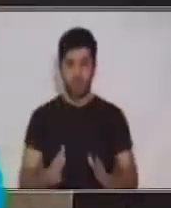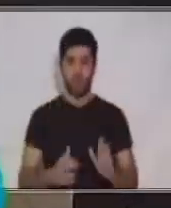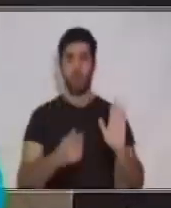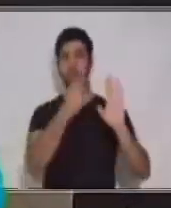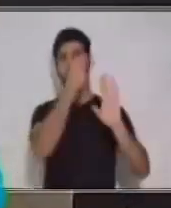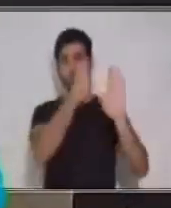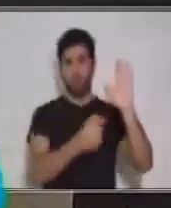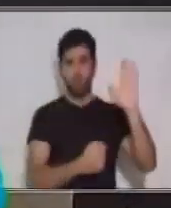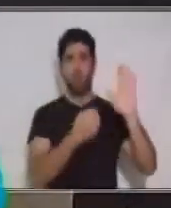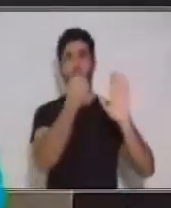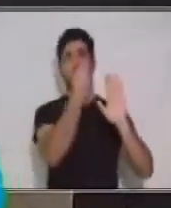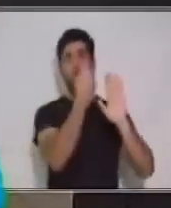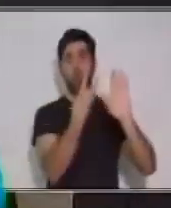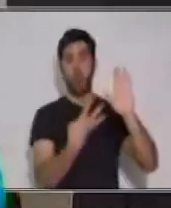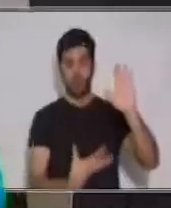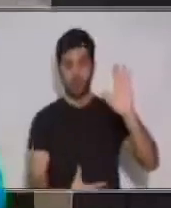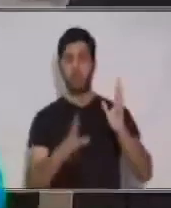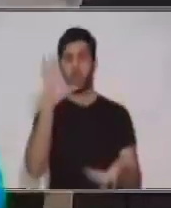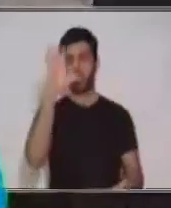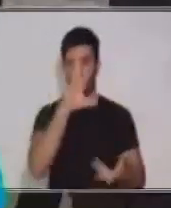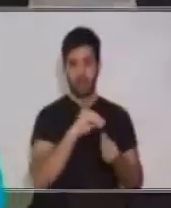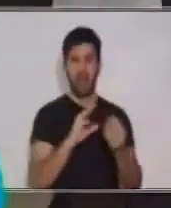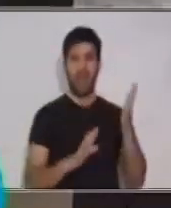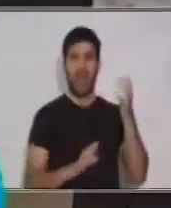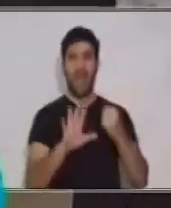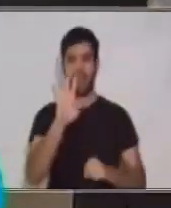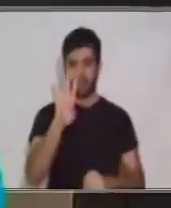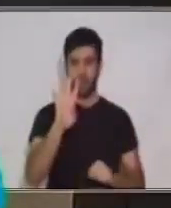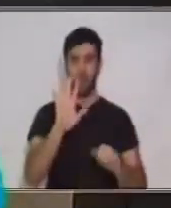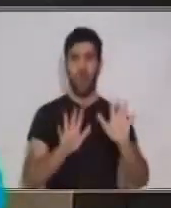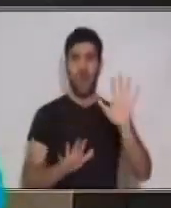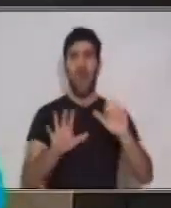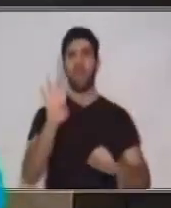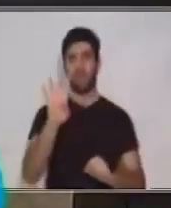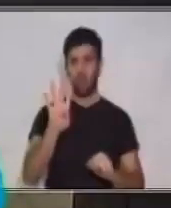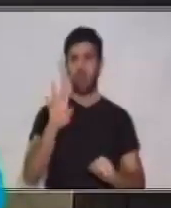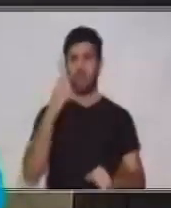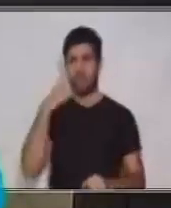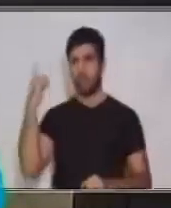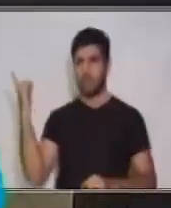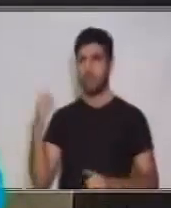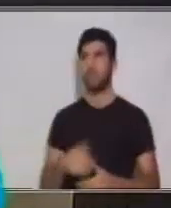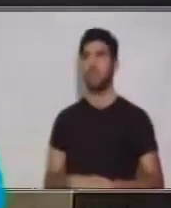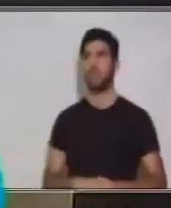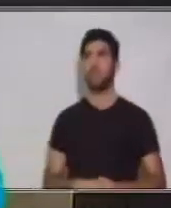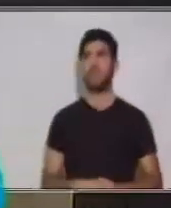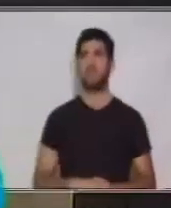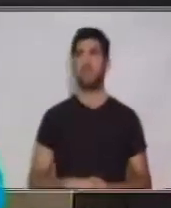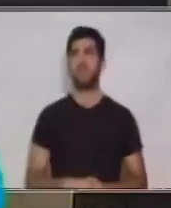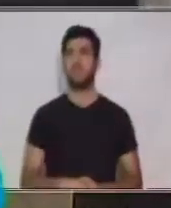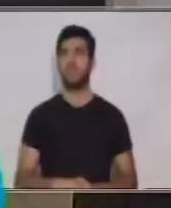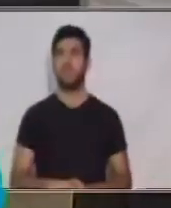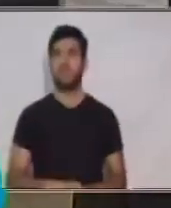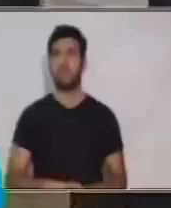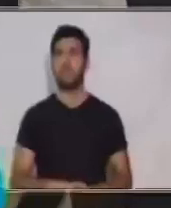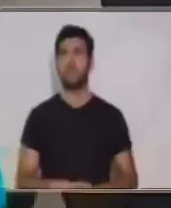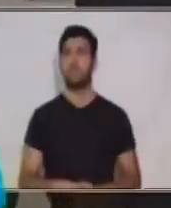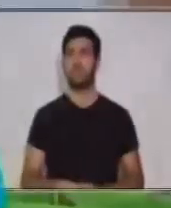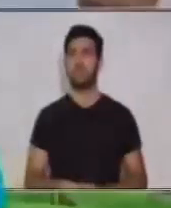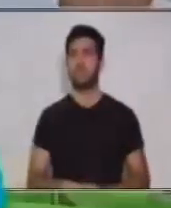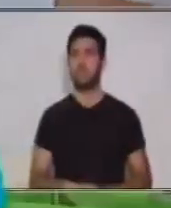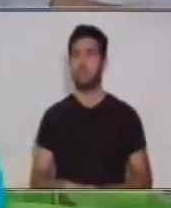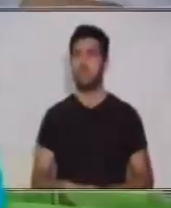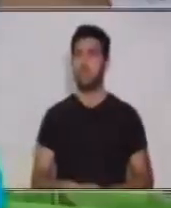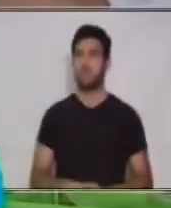cantidad de alumnos, que son los alumnos encuestados, que acá tenemos 14 alumnos encuestados.